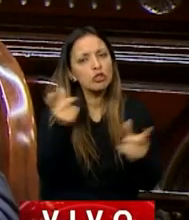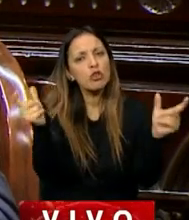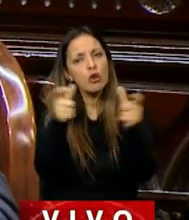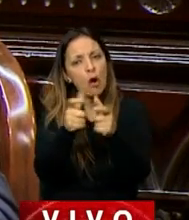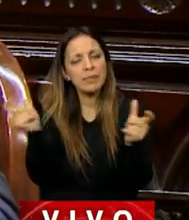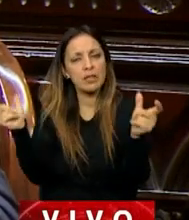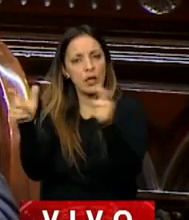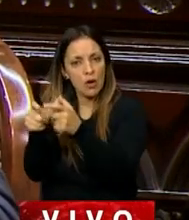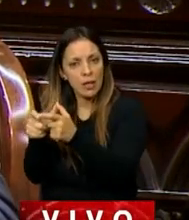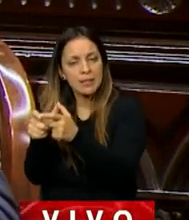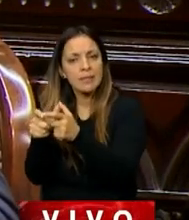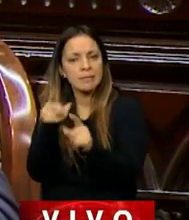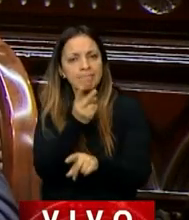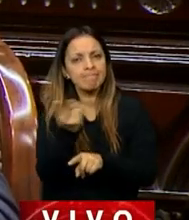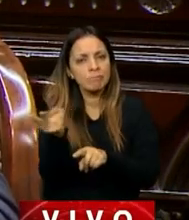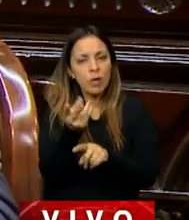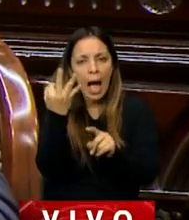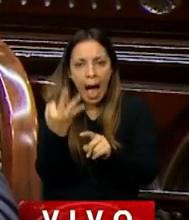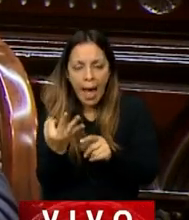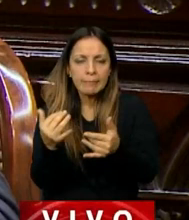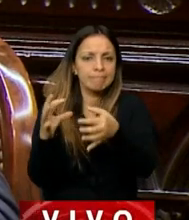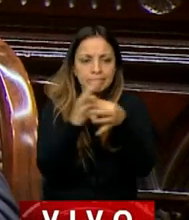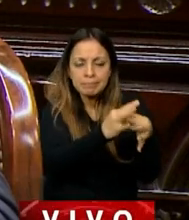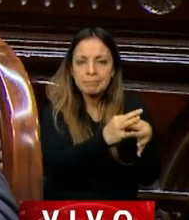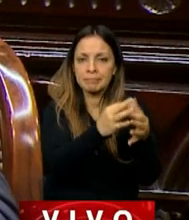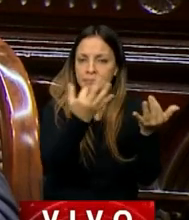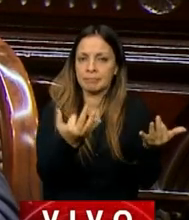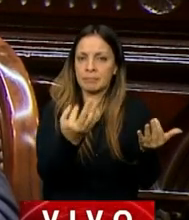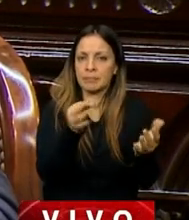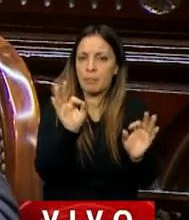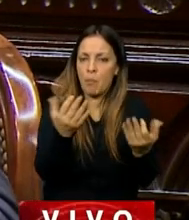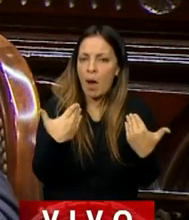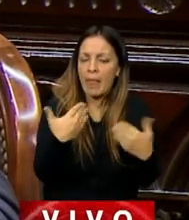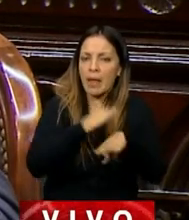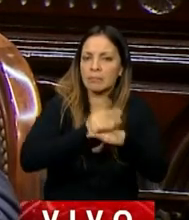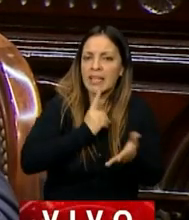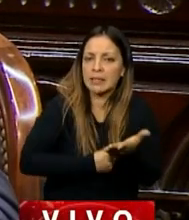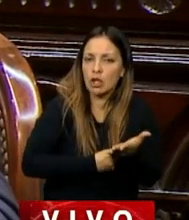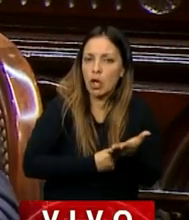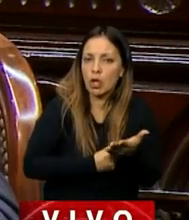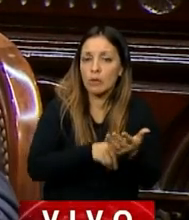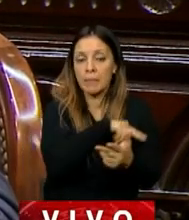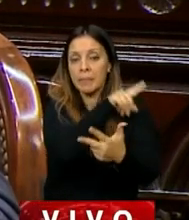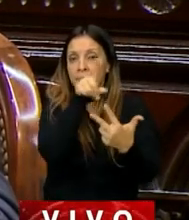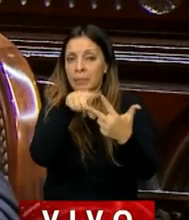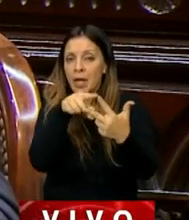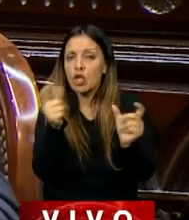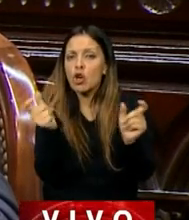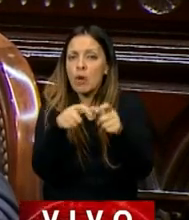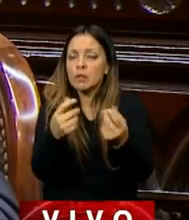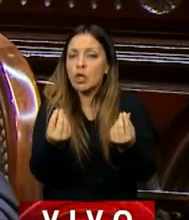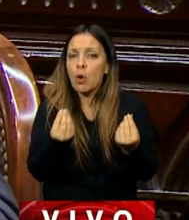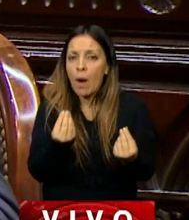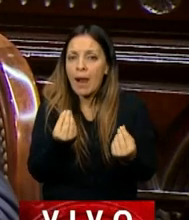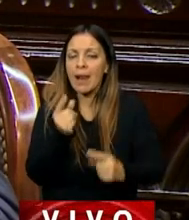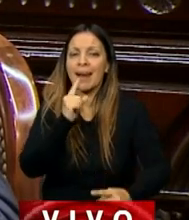comisiones que tienen clara competencia en la materia. Una es nada más ni nada menos que